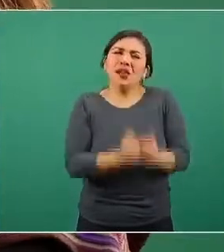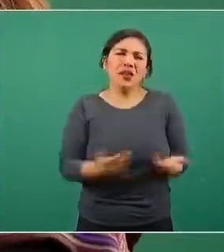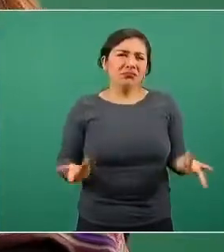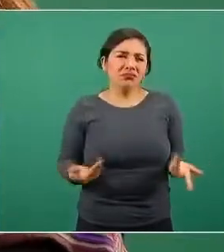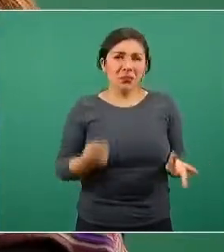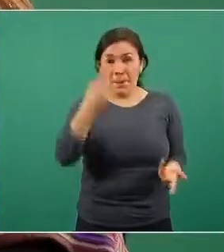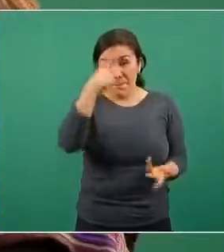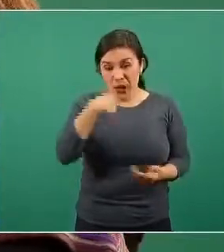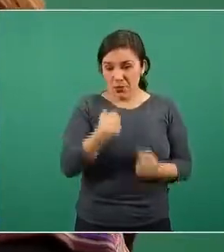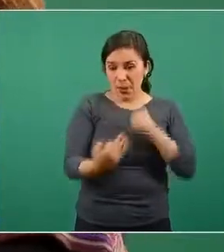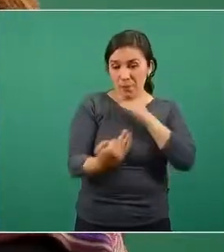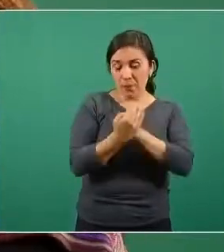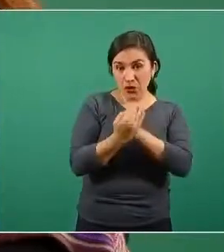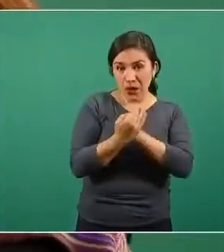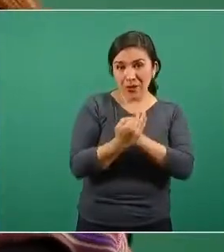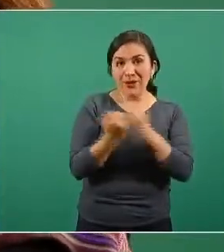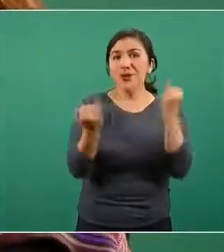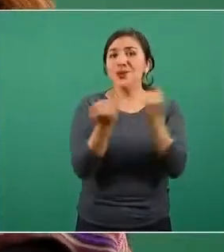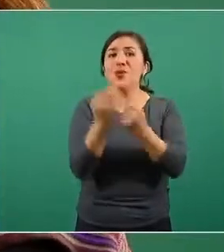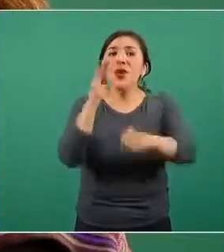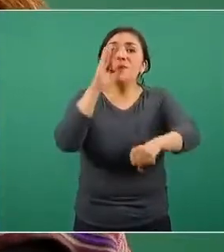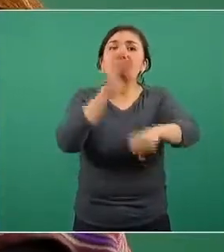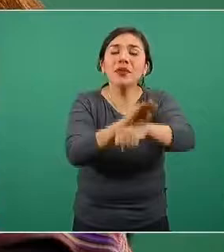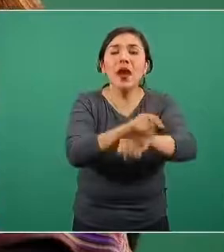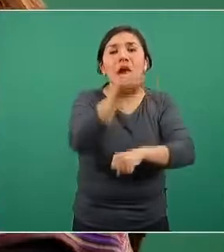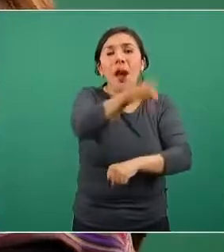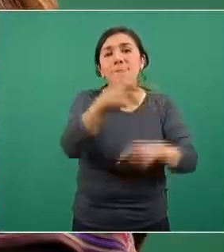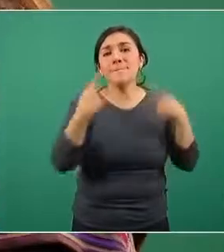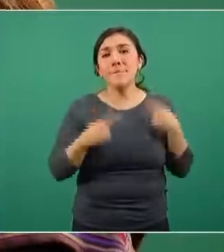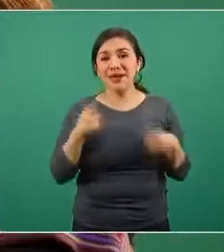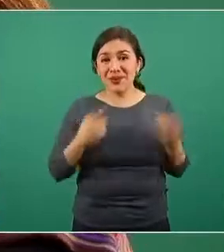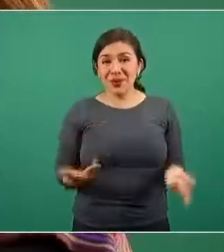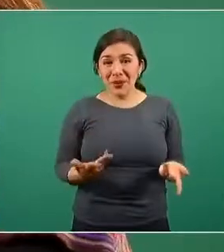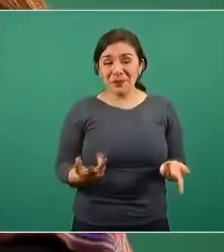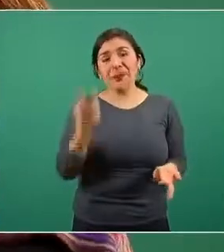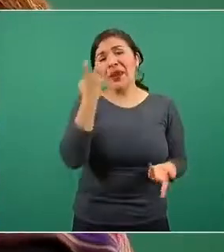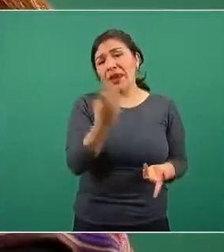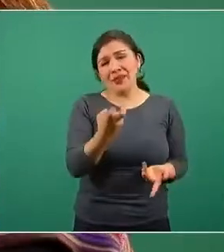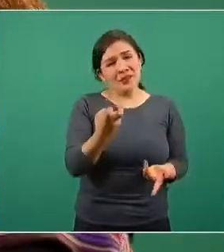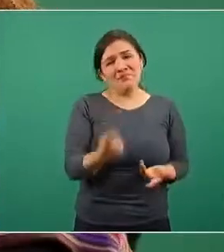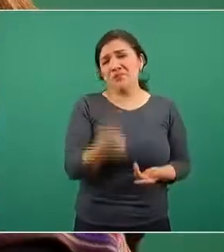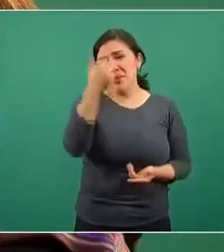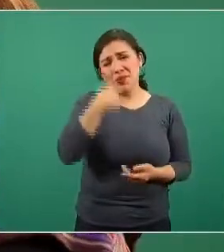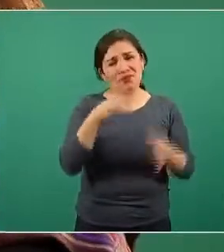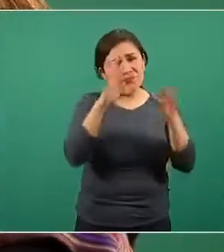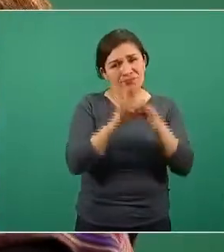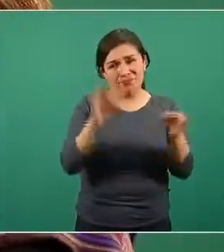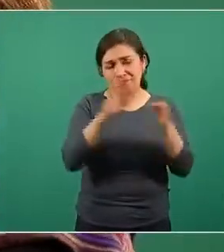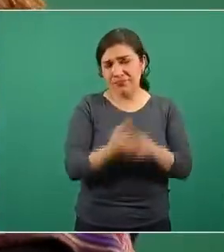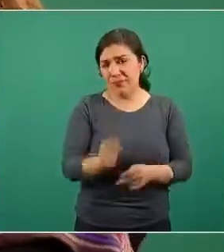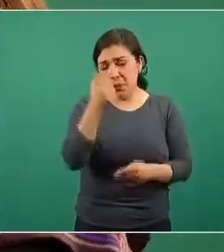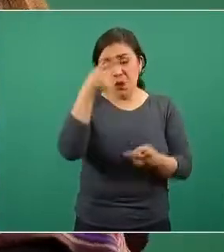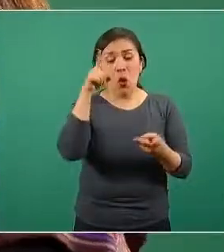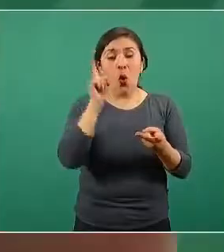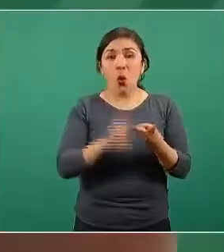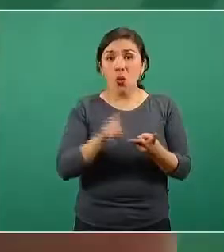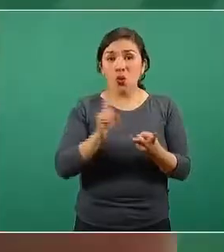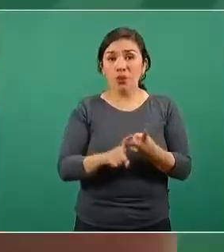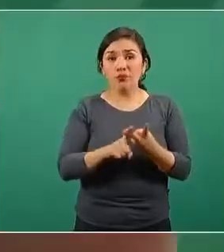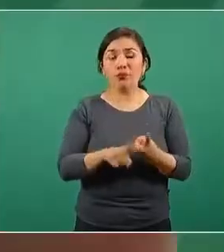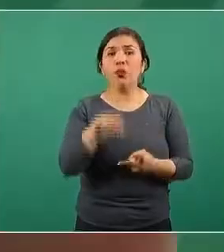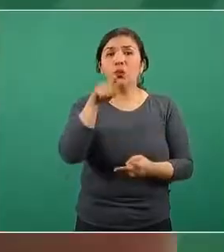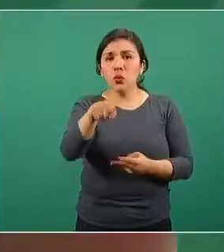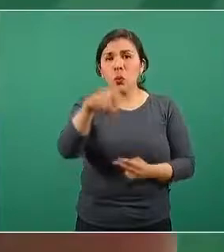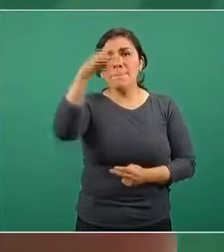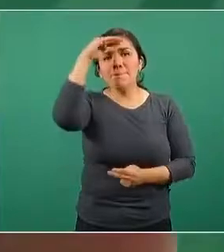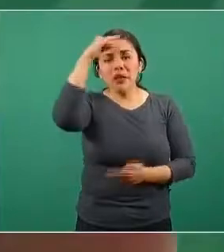por protección de uno y por protección de mis parejas. Entonces, ese es el primer mensaje. El siguiente mensaje: decidan